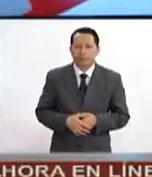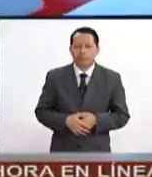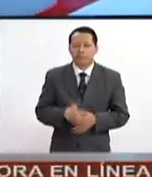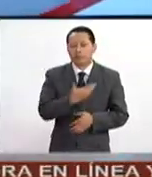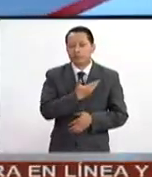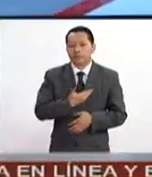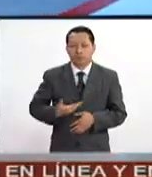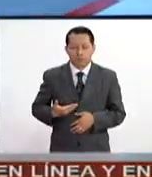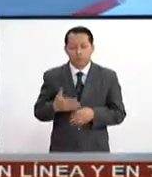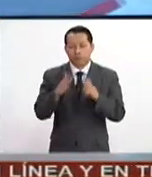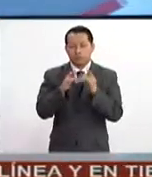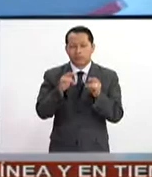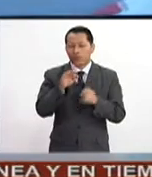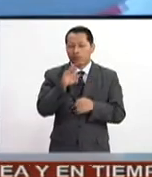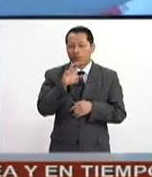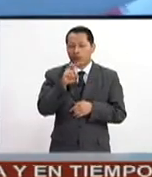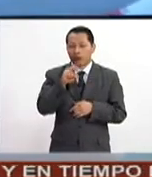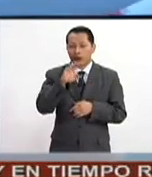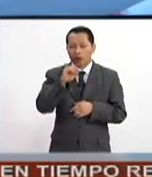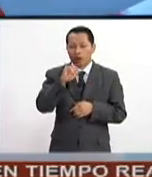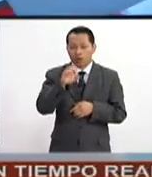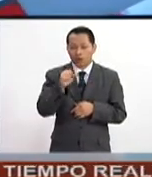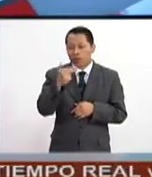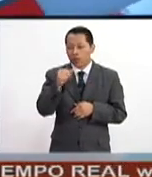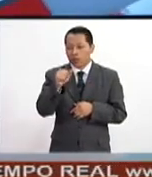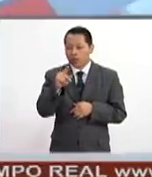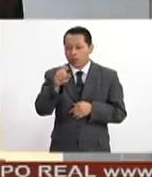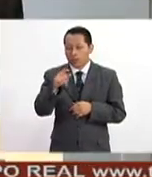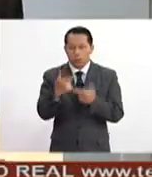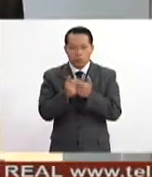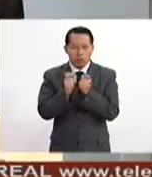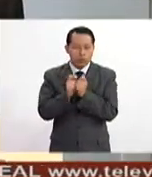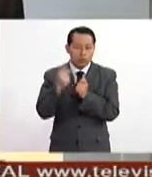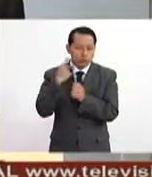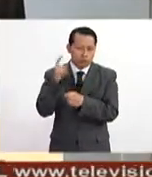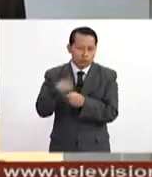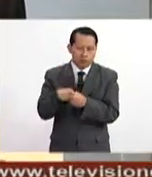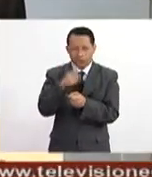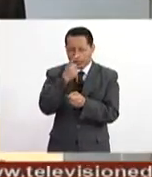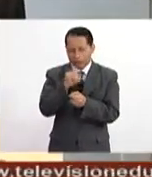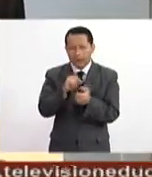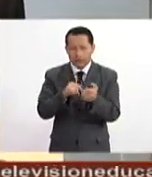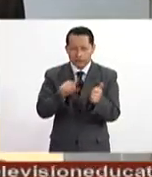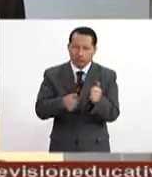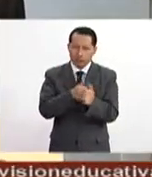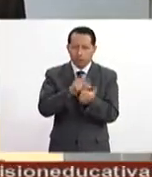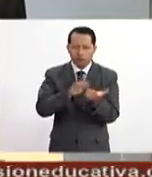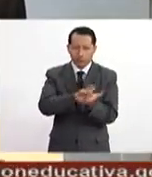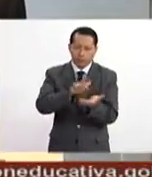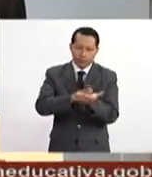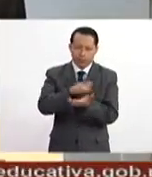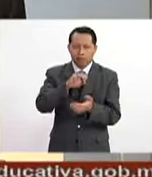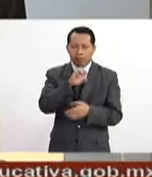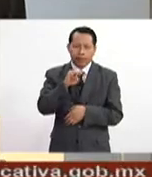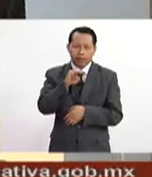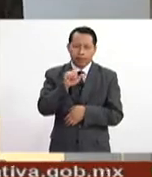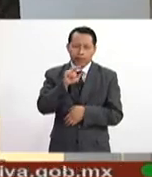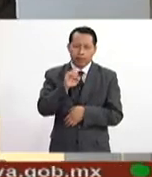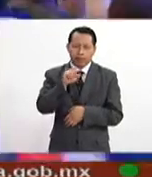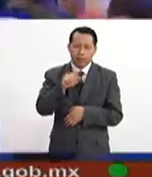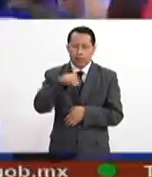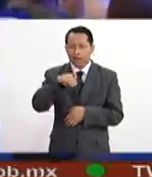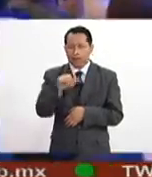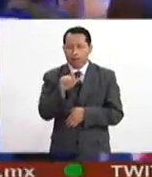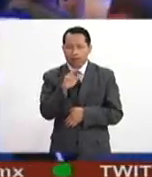El presidente de Francia, François Hollande, se unió al grupo de políticos que manifestaron su respaldo al movimiento de Emmanuel